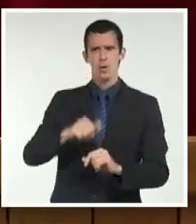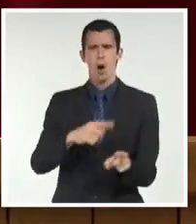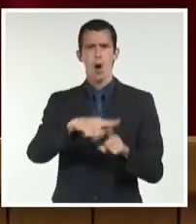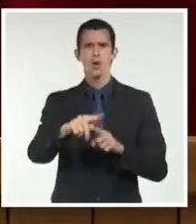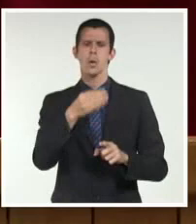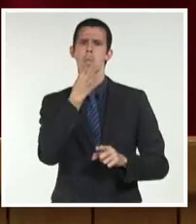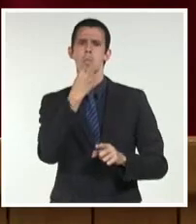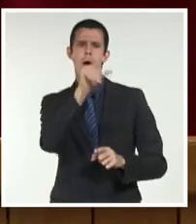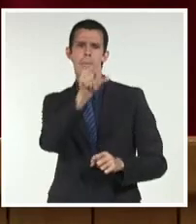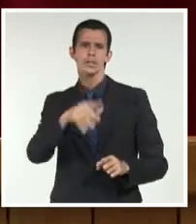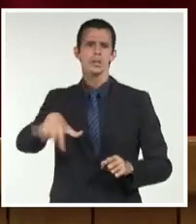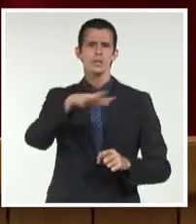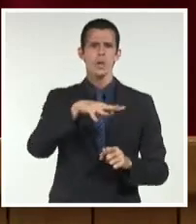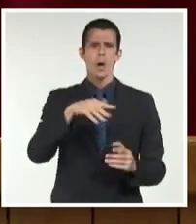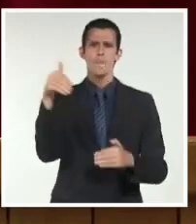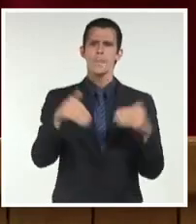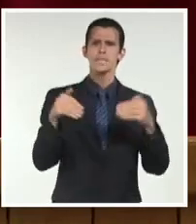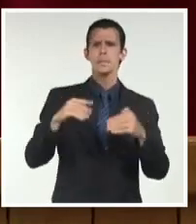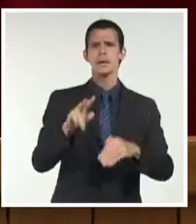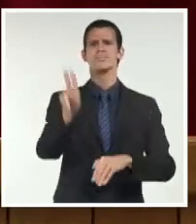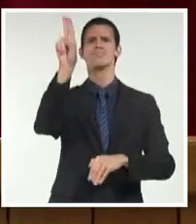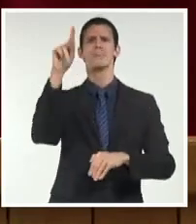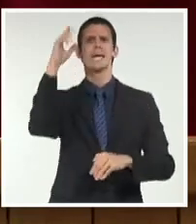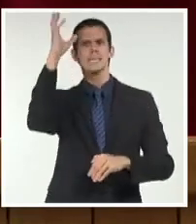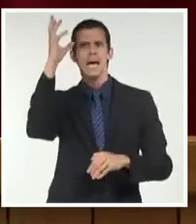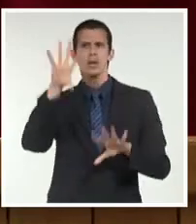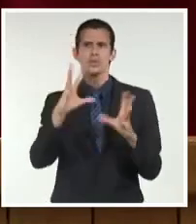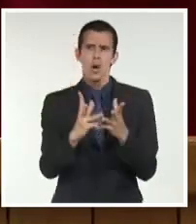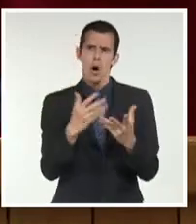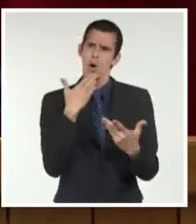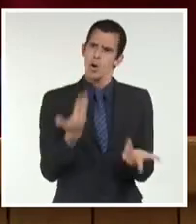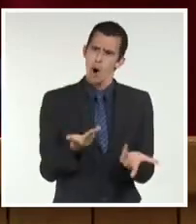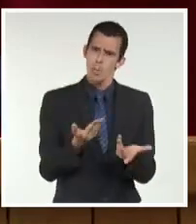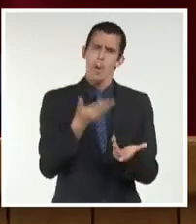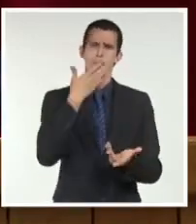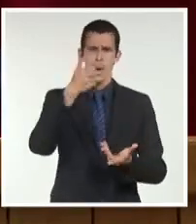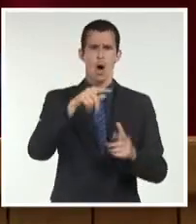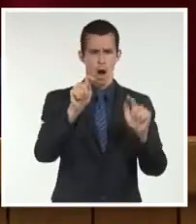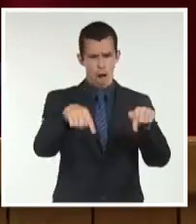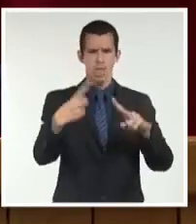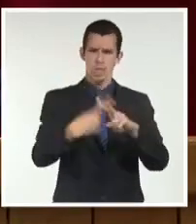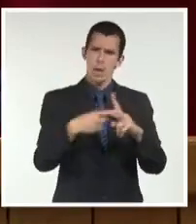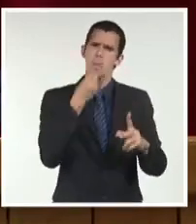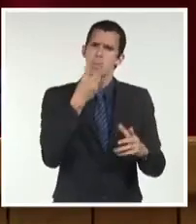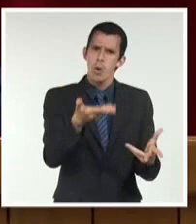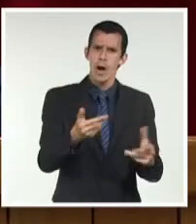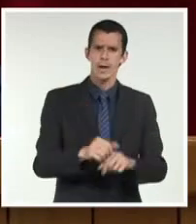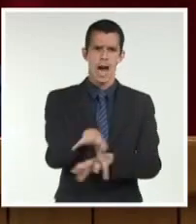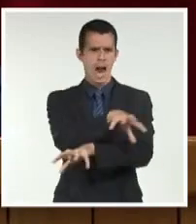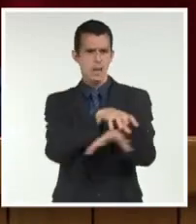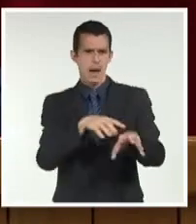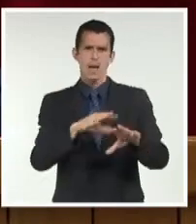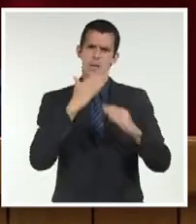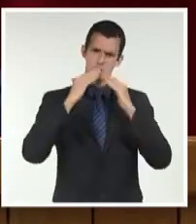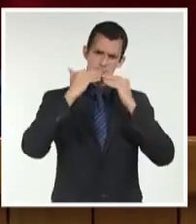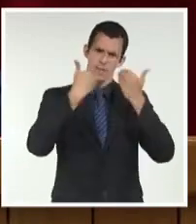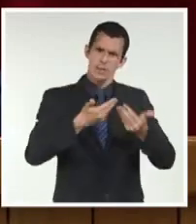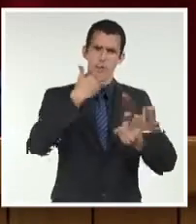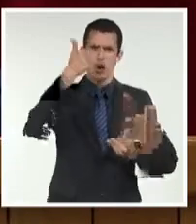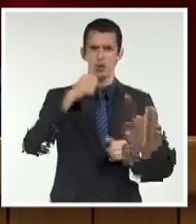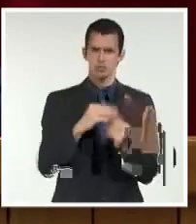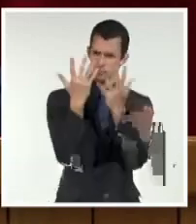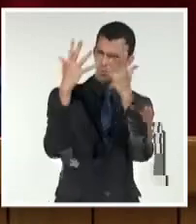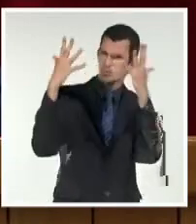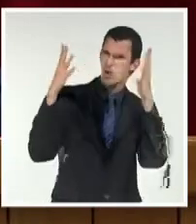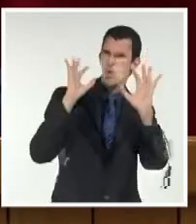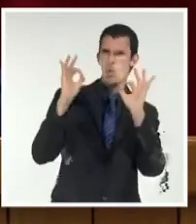popular, el medio ambiente, el bienestar animal, la comunicación social, la descolonización cultural